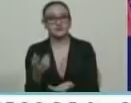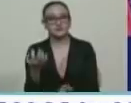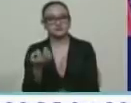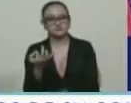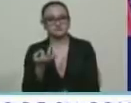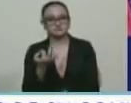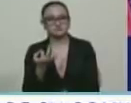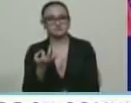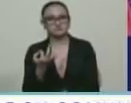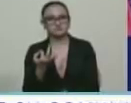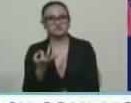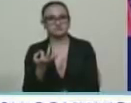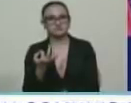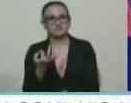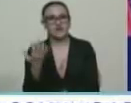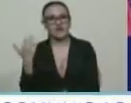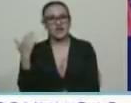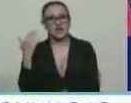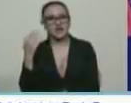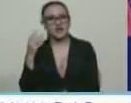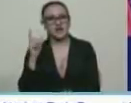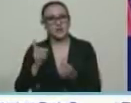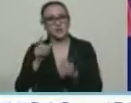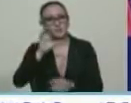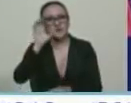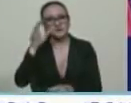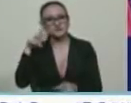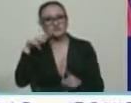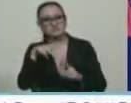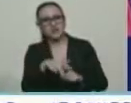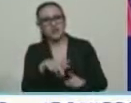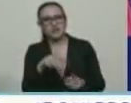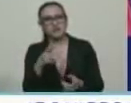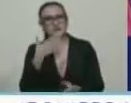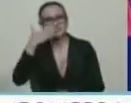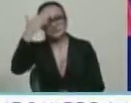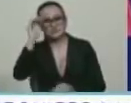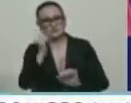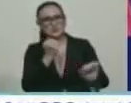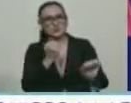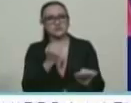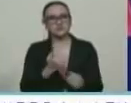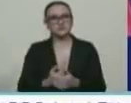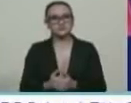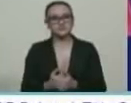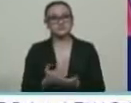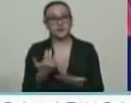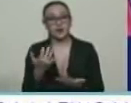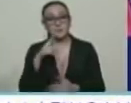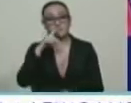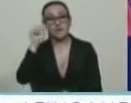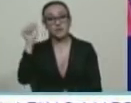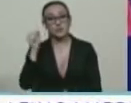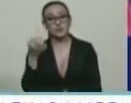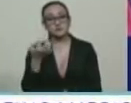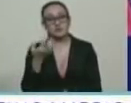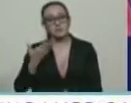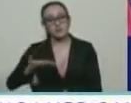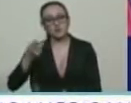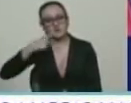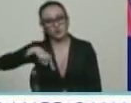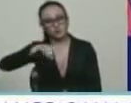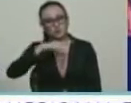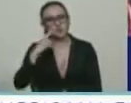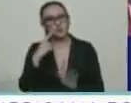muchísima islamofobia. El conducto de Nicolás Maduro es muy importante para nosotros,